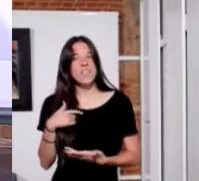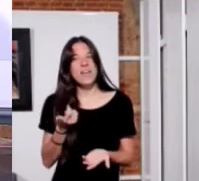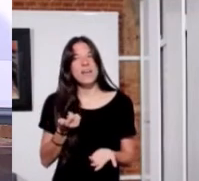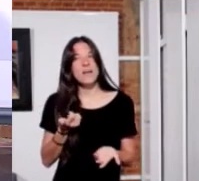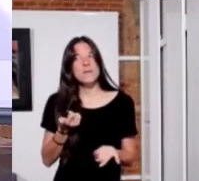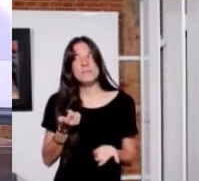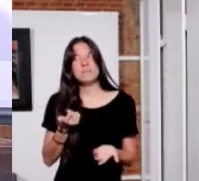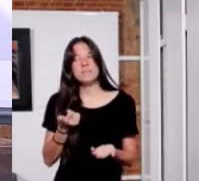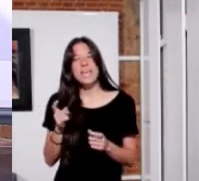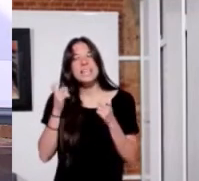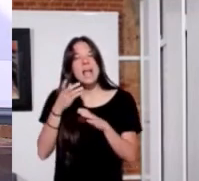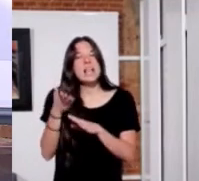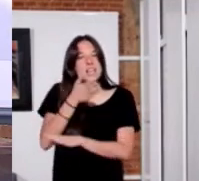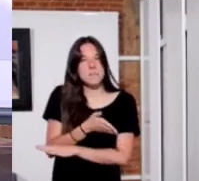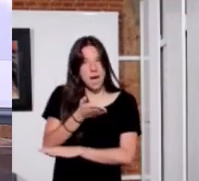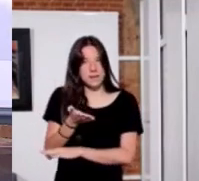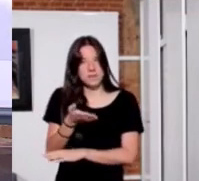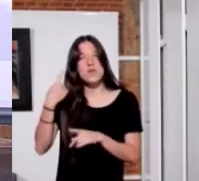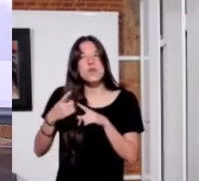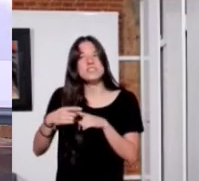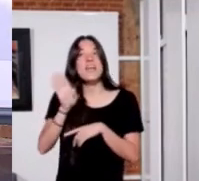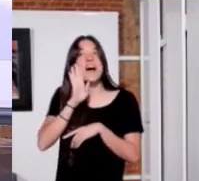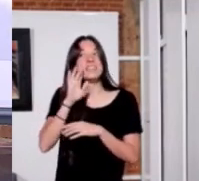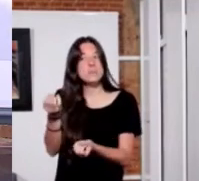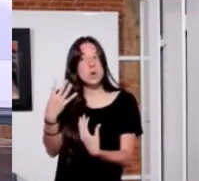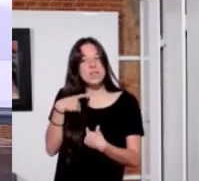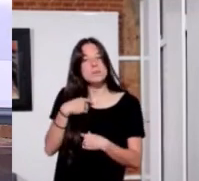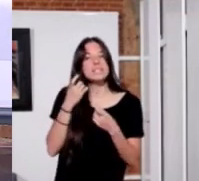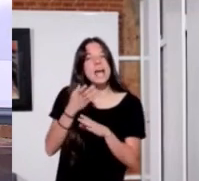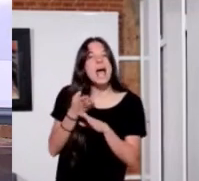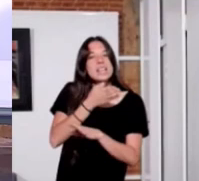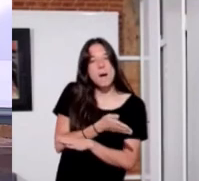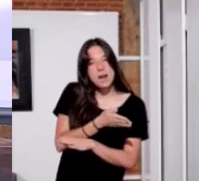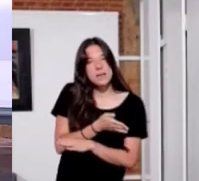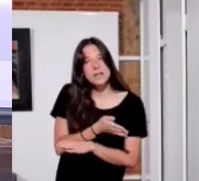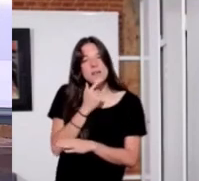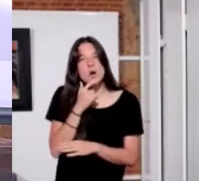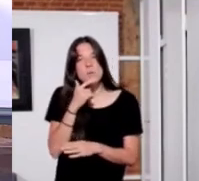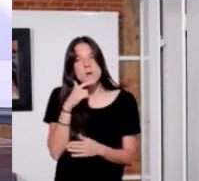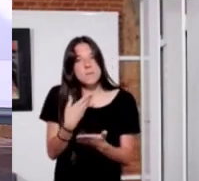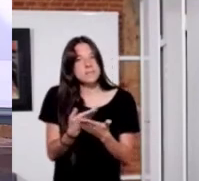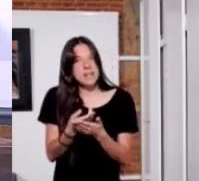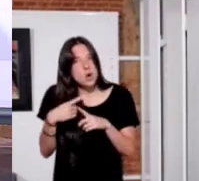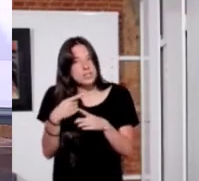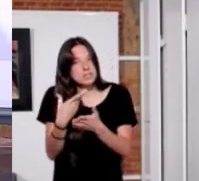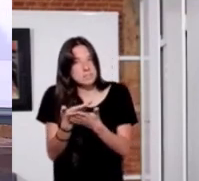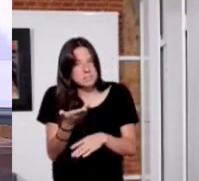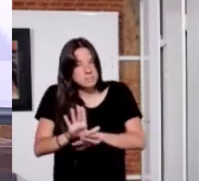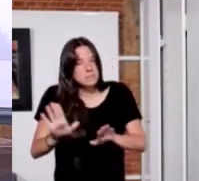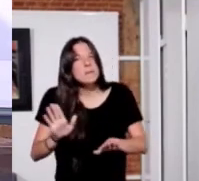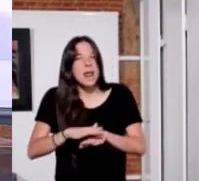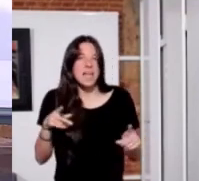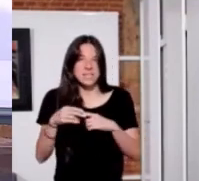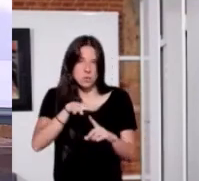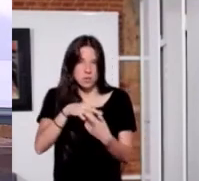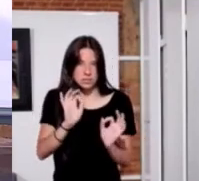marco de acción o de reflexión del voluntariado, pero si lo aterrizo con la Volunteca, os pregunto,